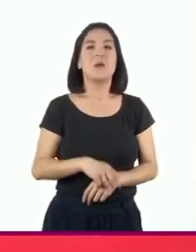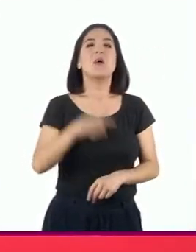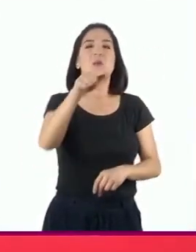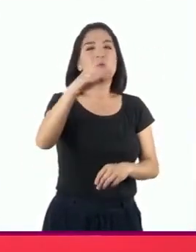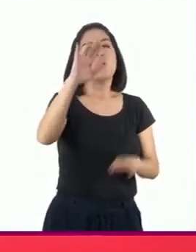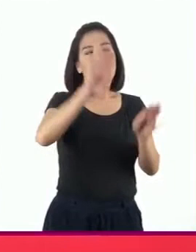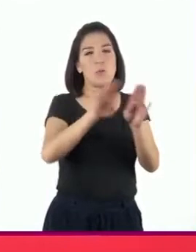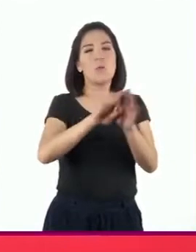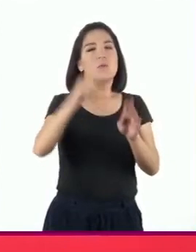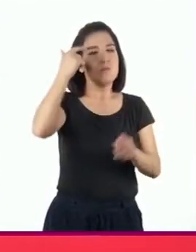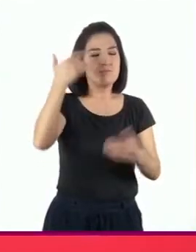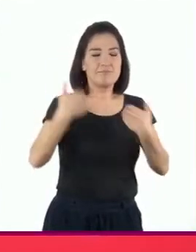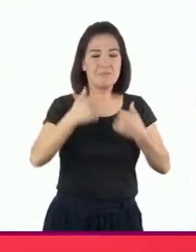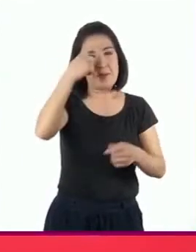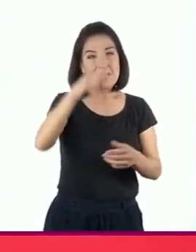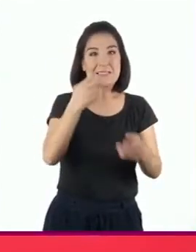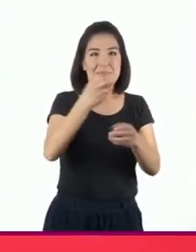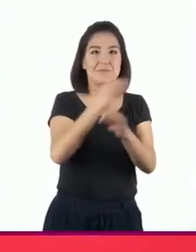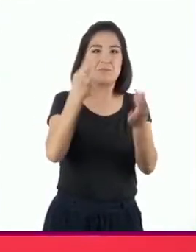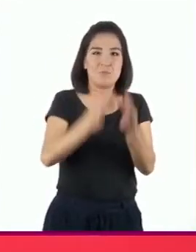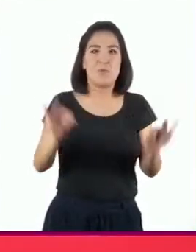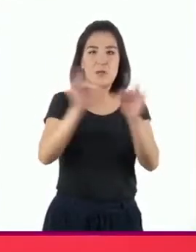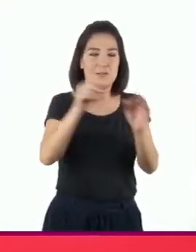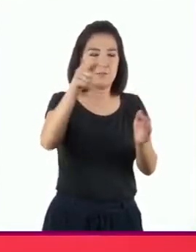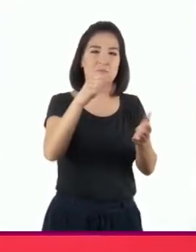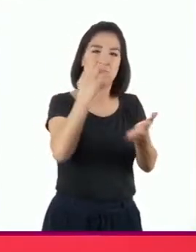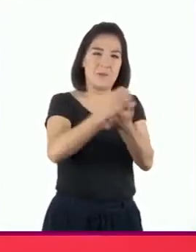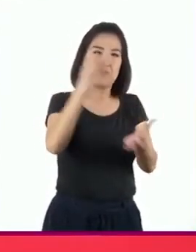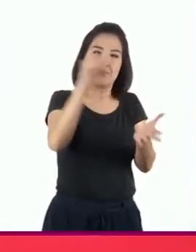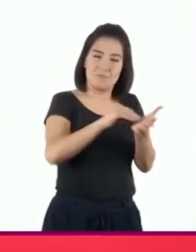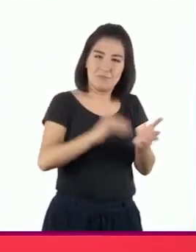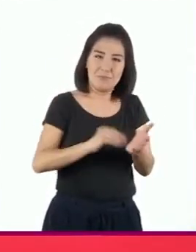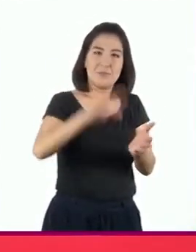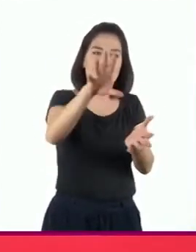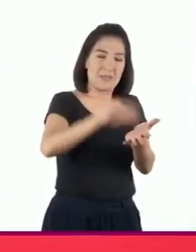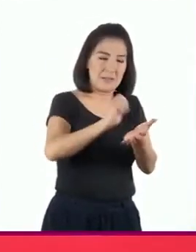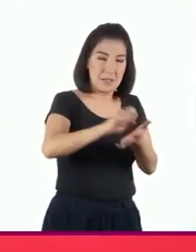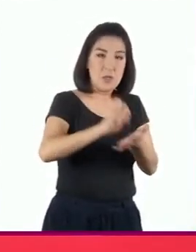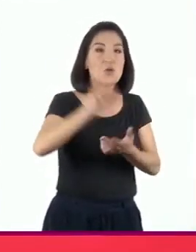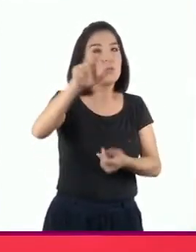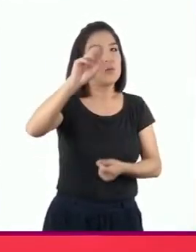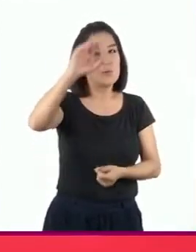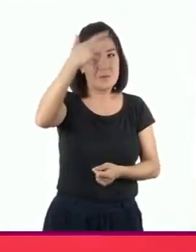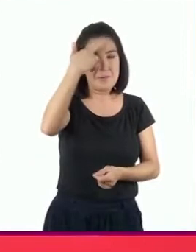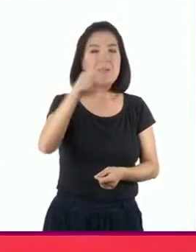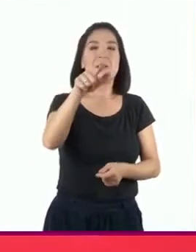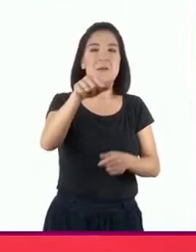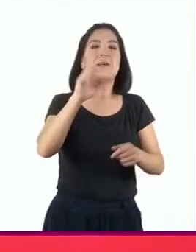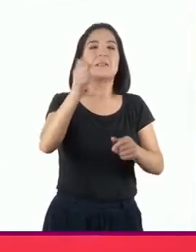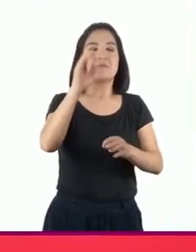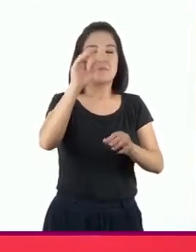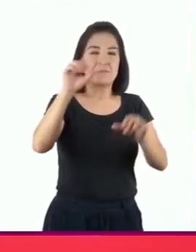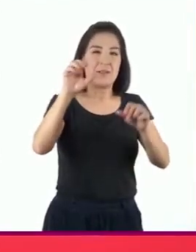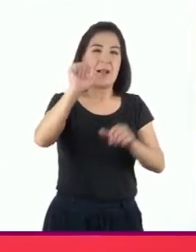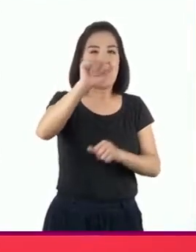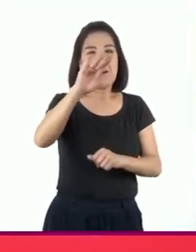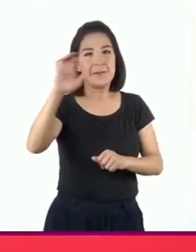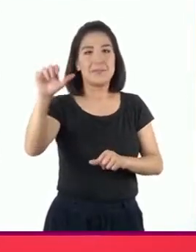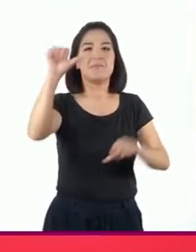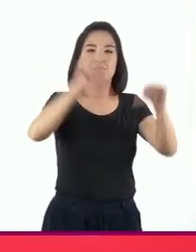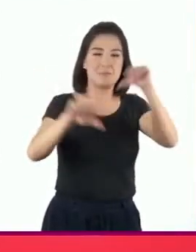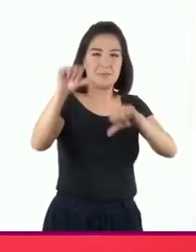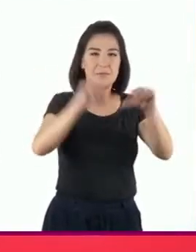parte importante de sus apuntes. No olviden que estamos trabajando su abecedario biológico, así que deben de estar atentos para